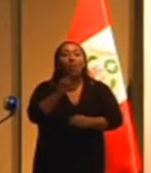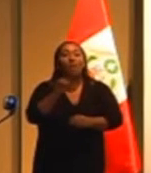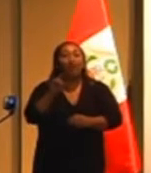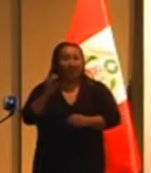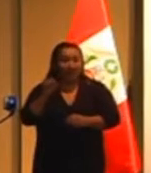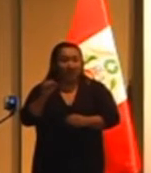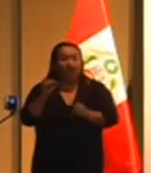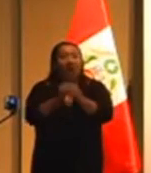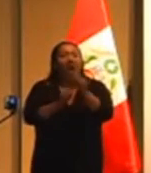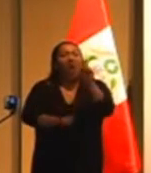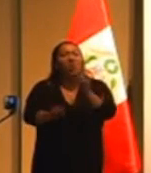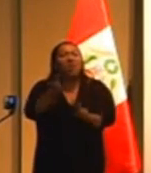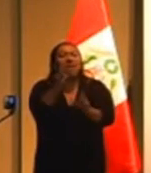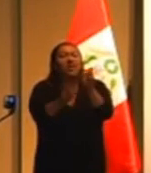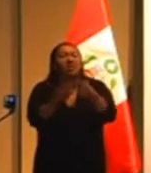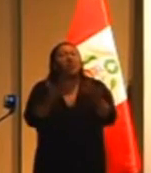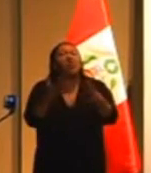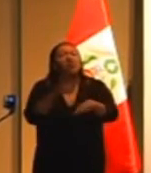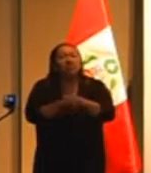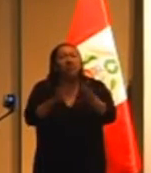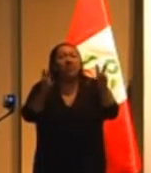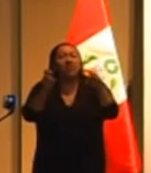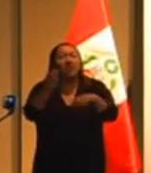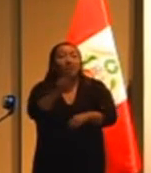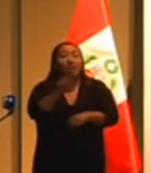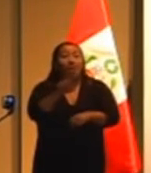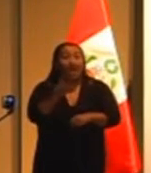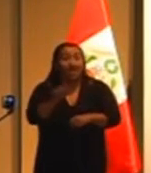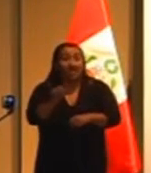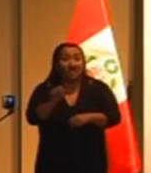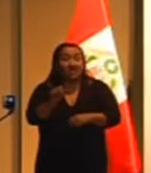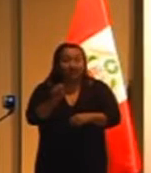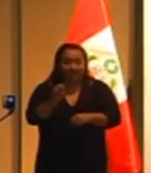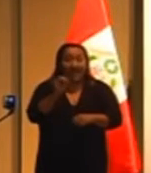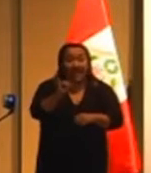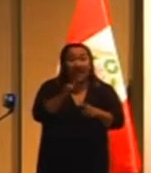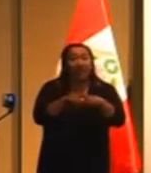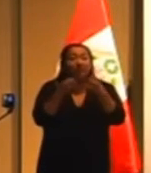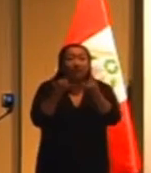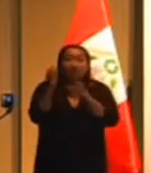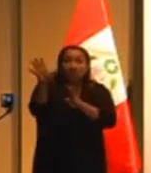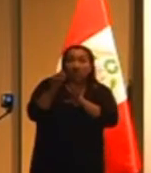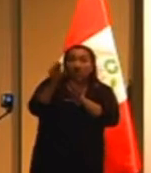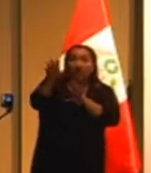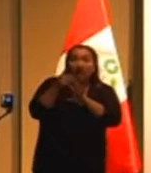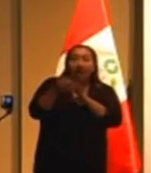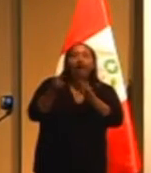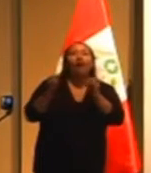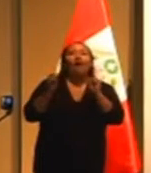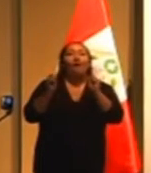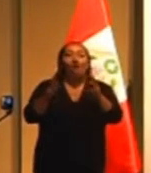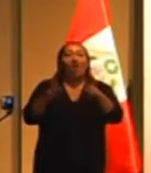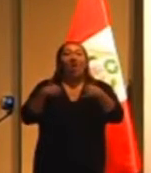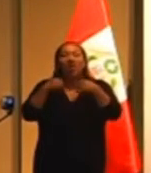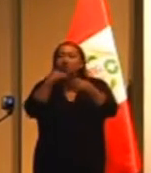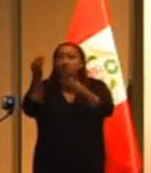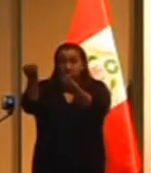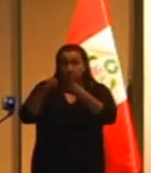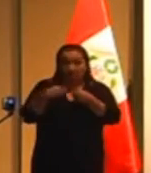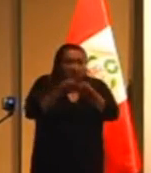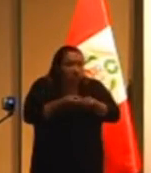personas que desarrollan todos los temas de Waze, y esta información que recibimos de Waze la ponemos al